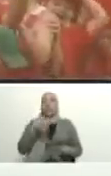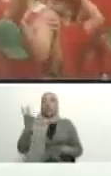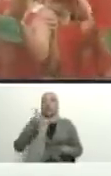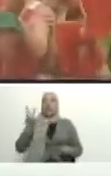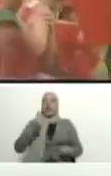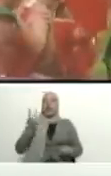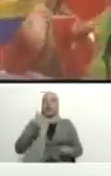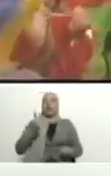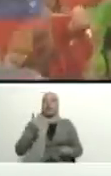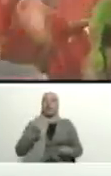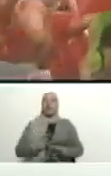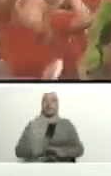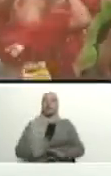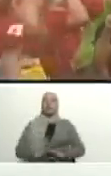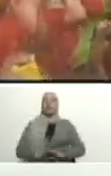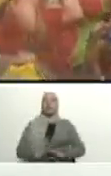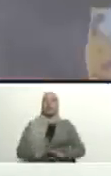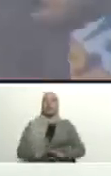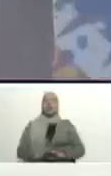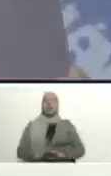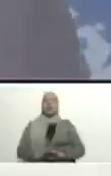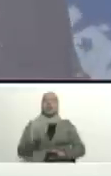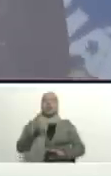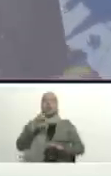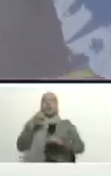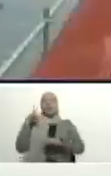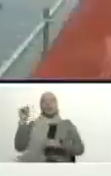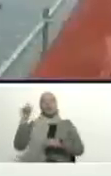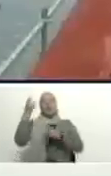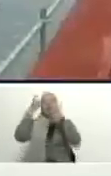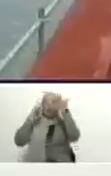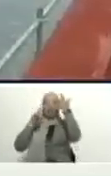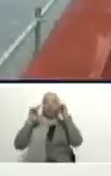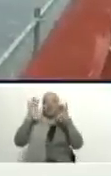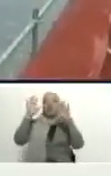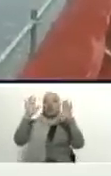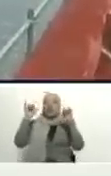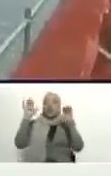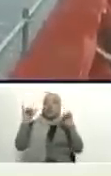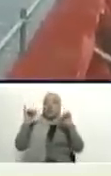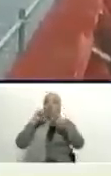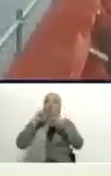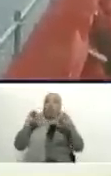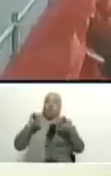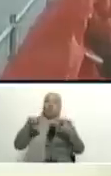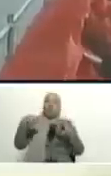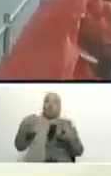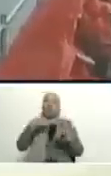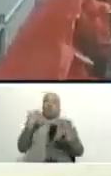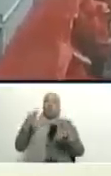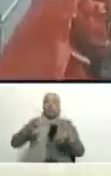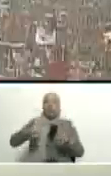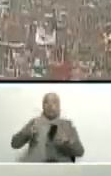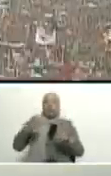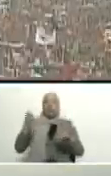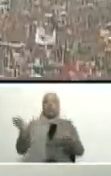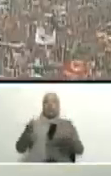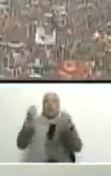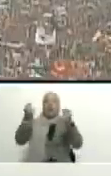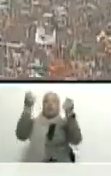Venezuela. El acto de despedida de nuestro comandante Hugo Chávez, luego de una